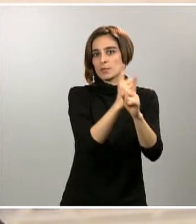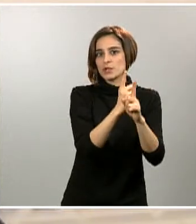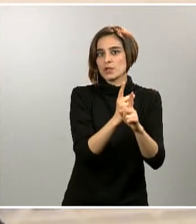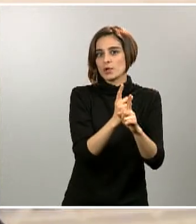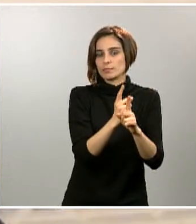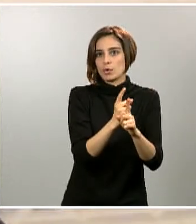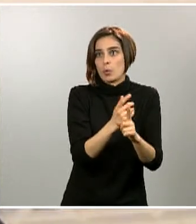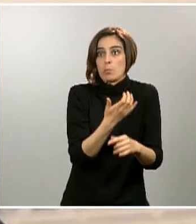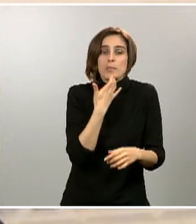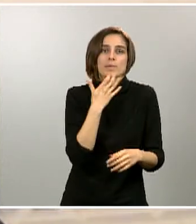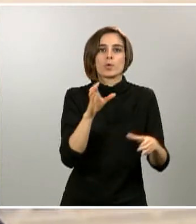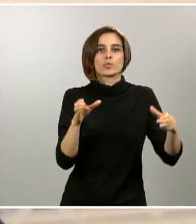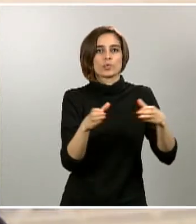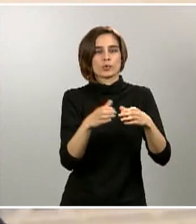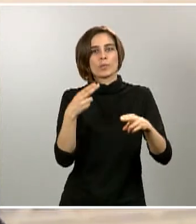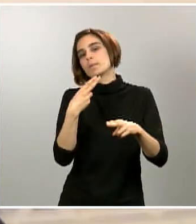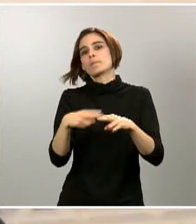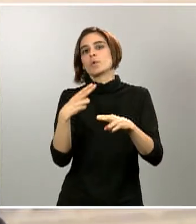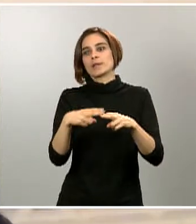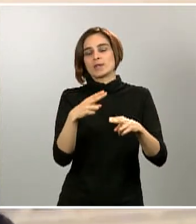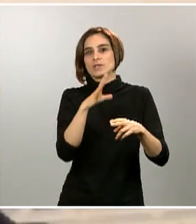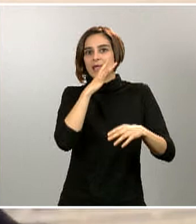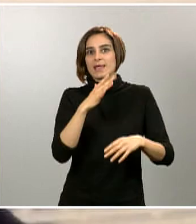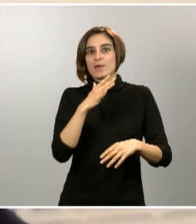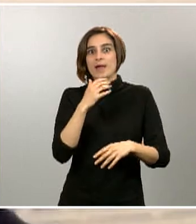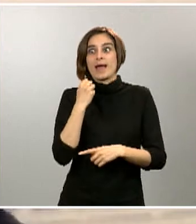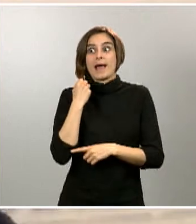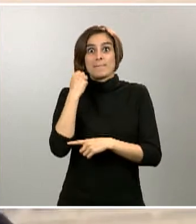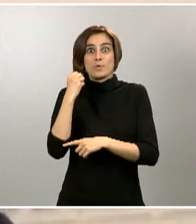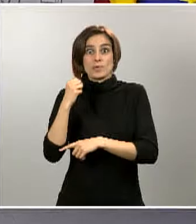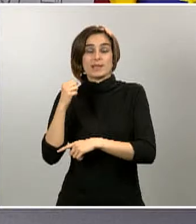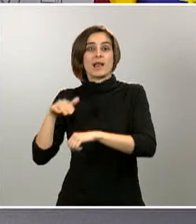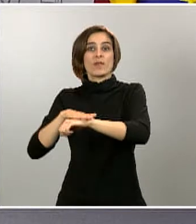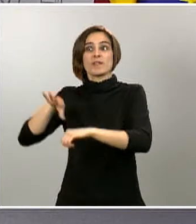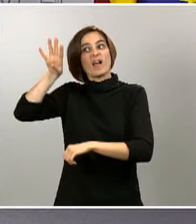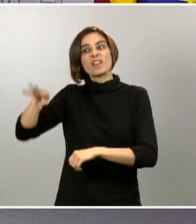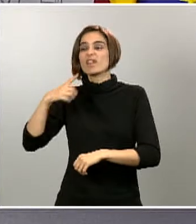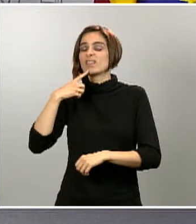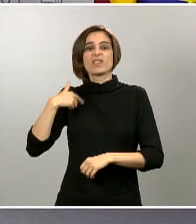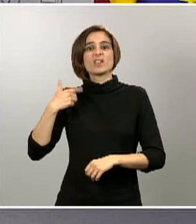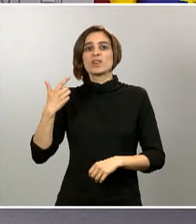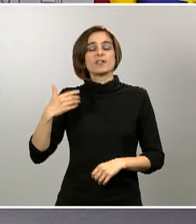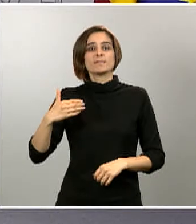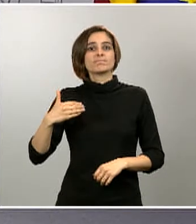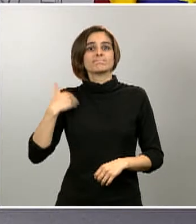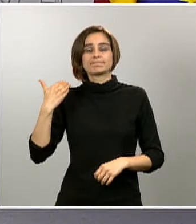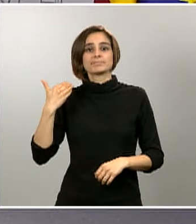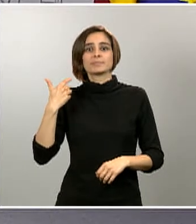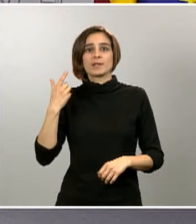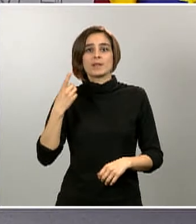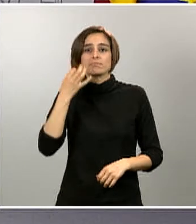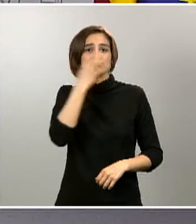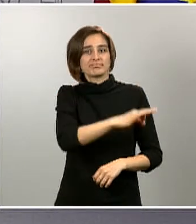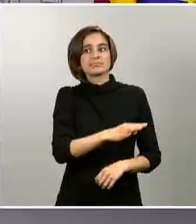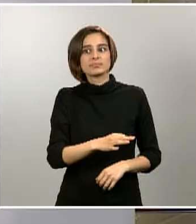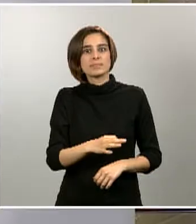que sustentan al Gobierno catalán declinan su asistencia a la misma. Muchas gracias. Sí, muchas gracias. Yo